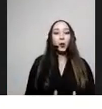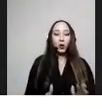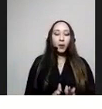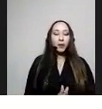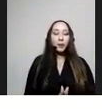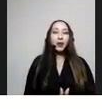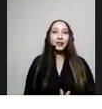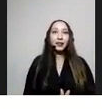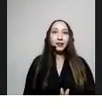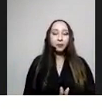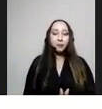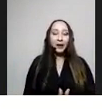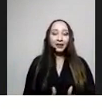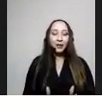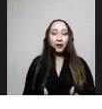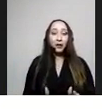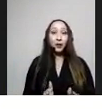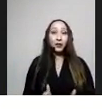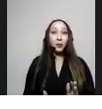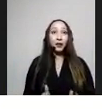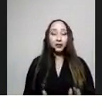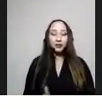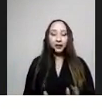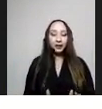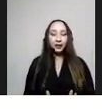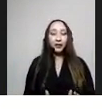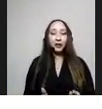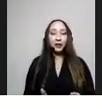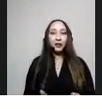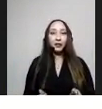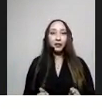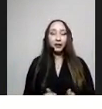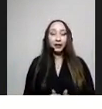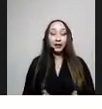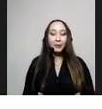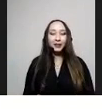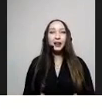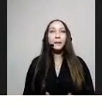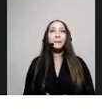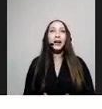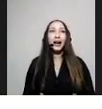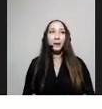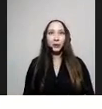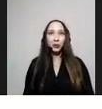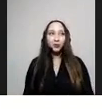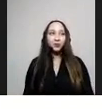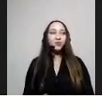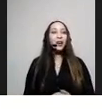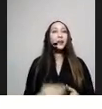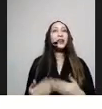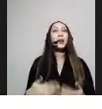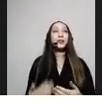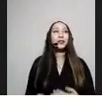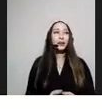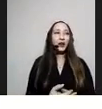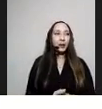poco vamos a hacer más los intervalos de claridad mental más amplios a medida